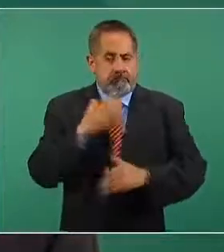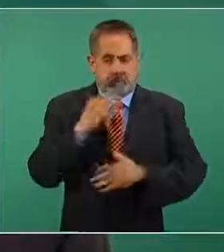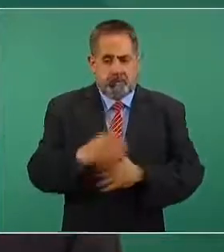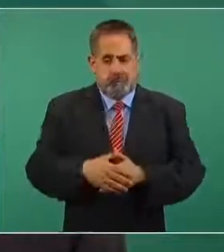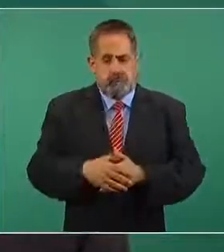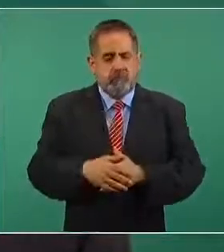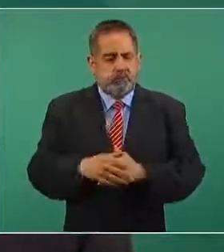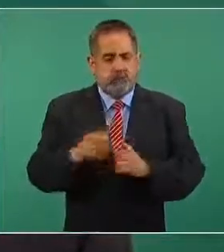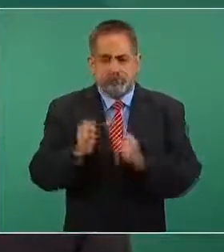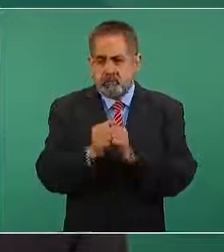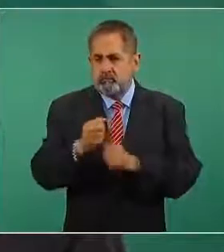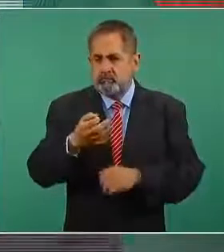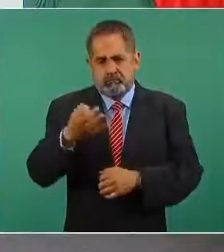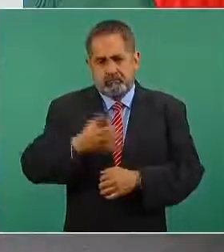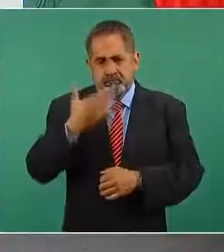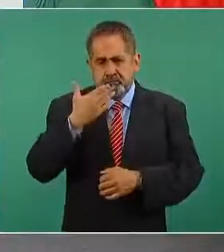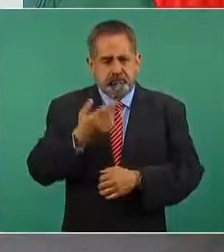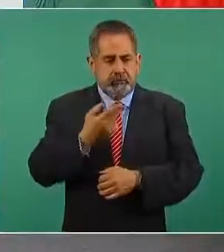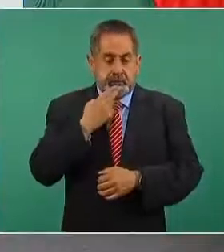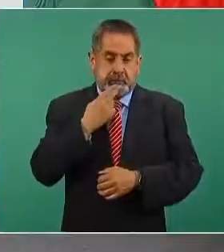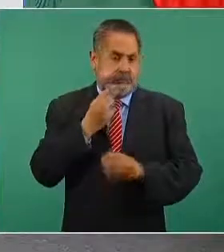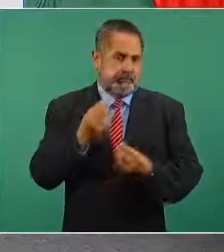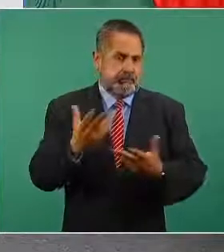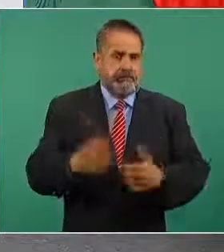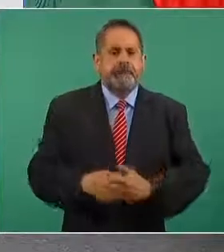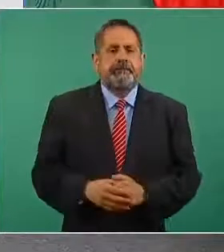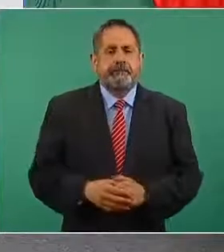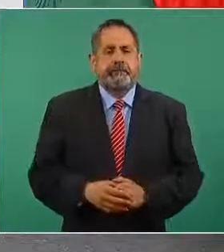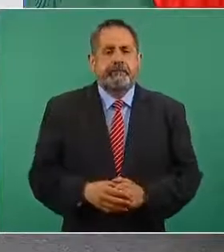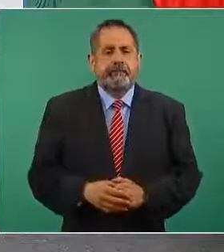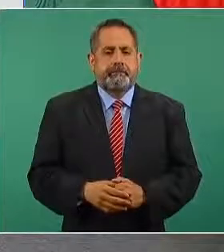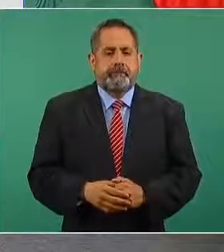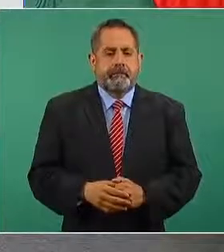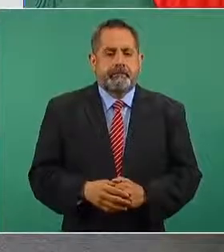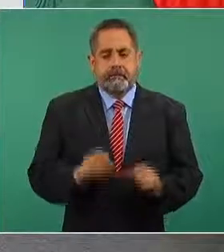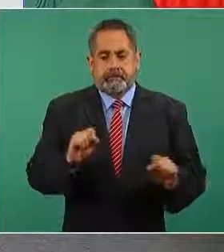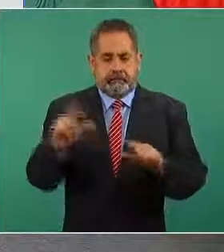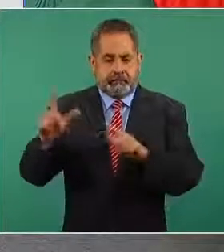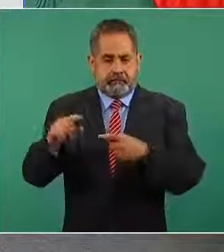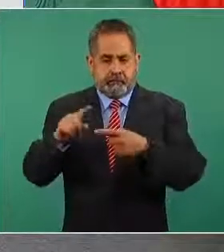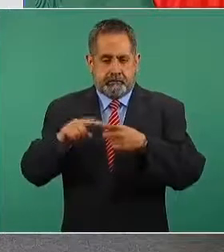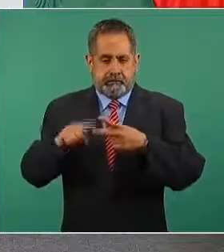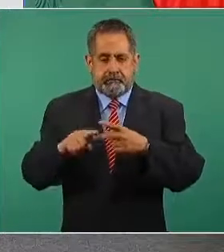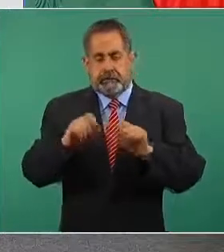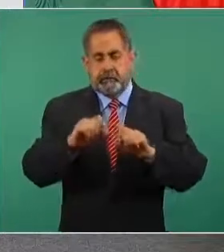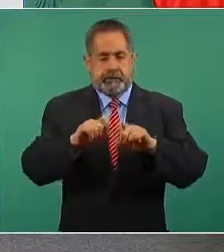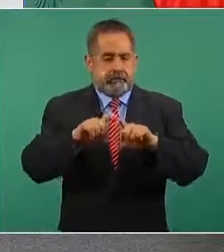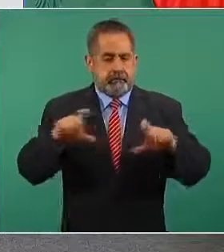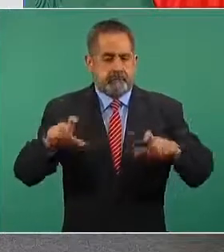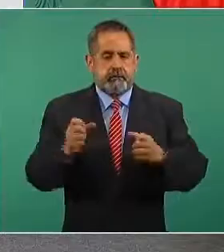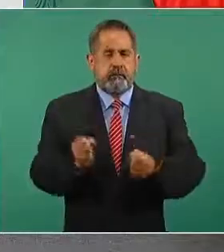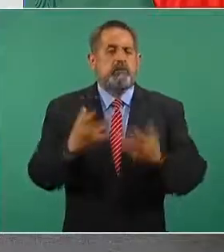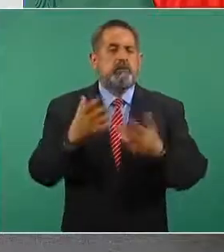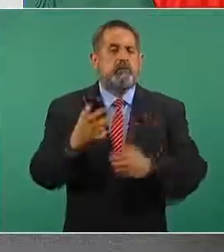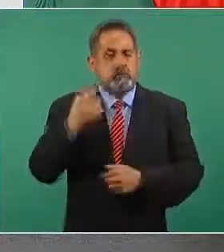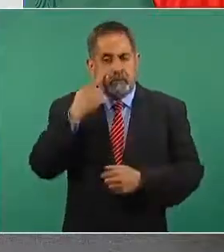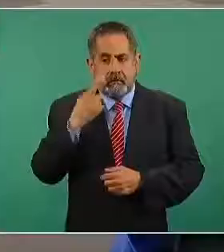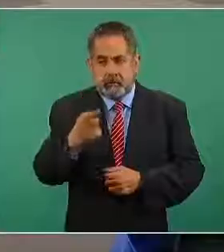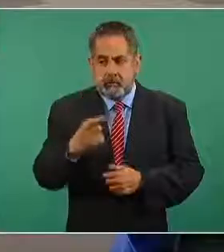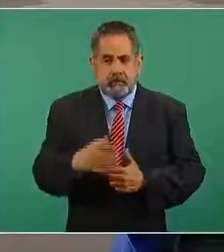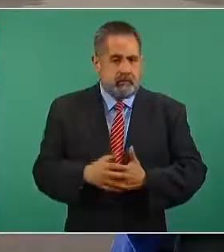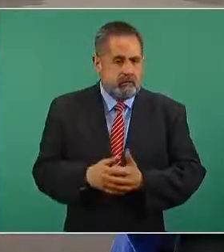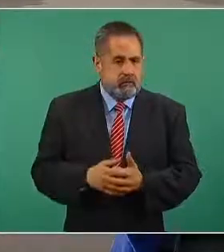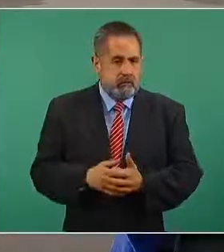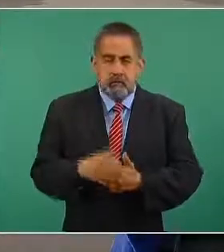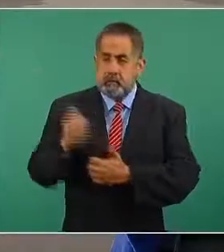ser vacunas eficaces. Y tenemos finalmente 2 imágenes, una que nos tiene el resumen de lo que se